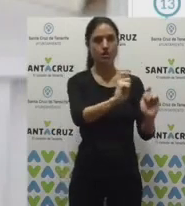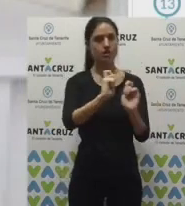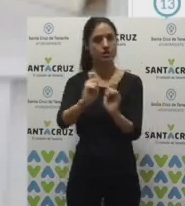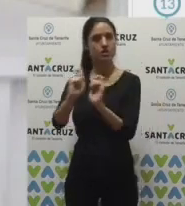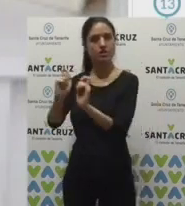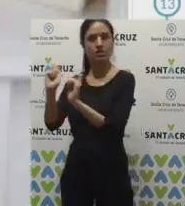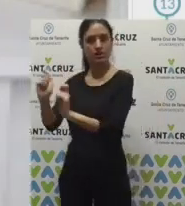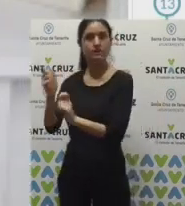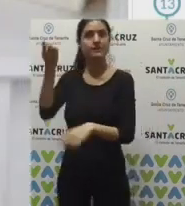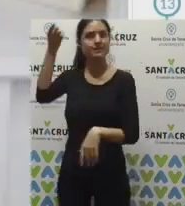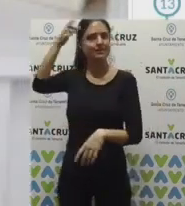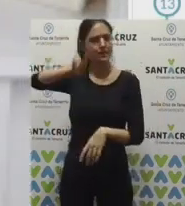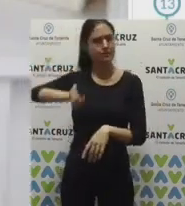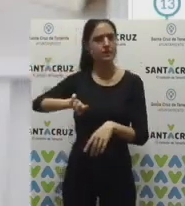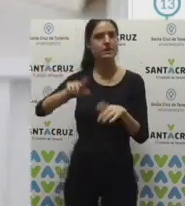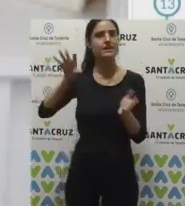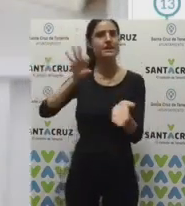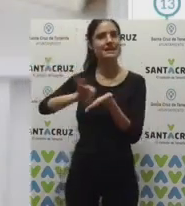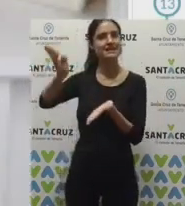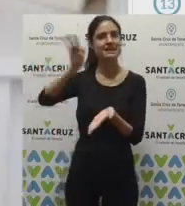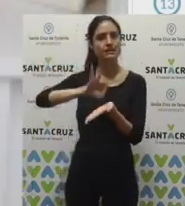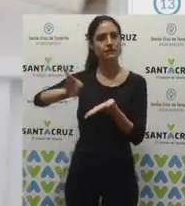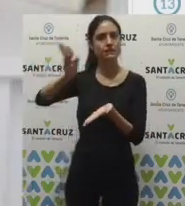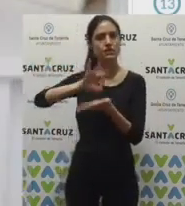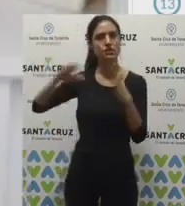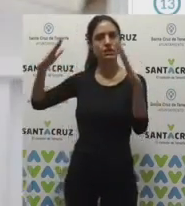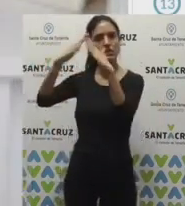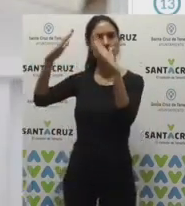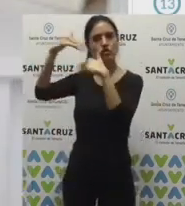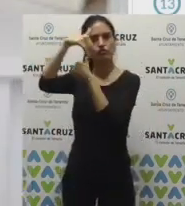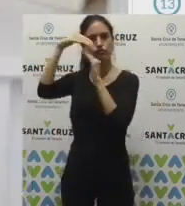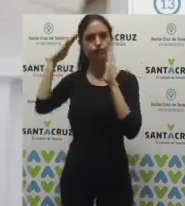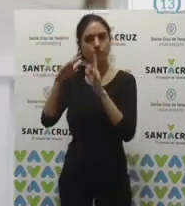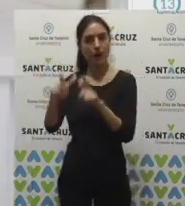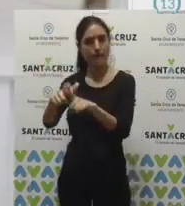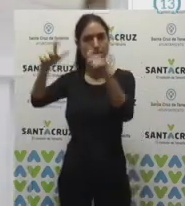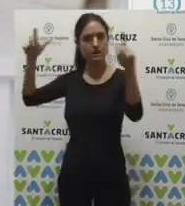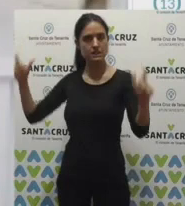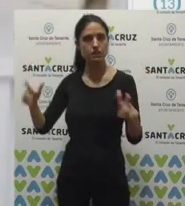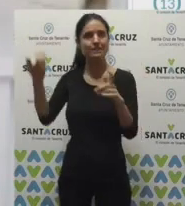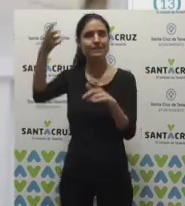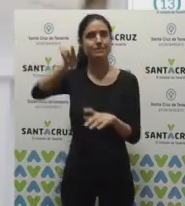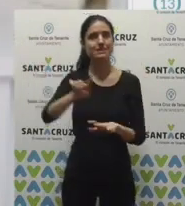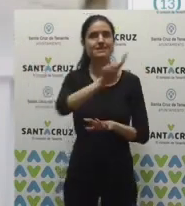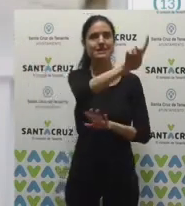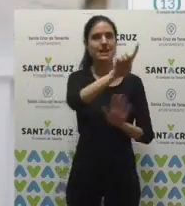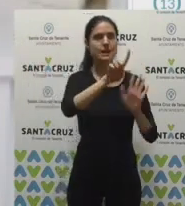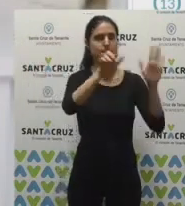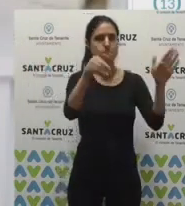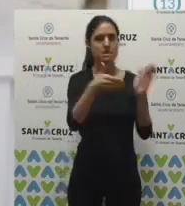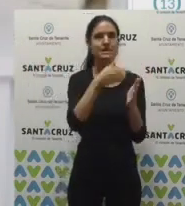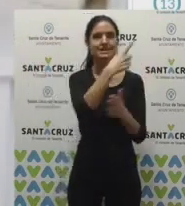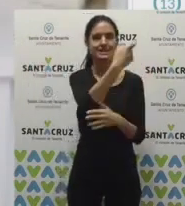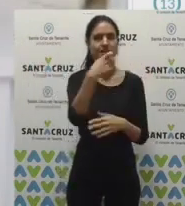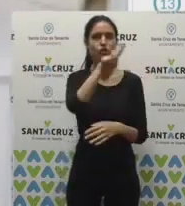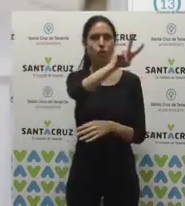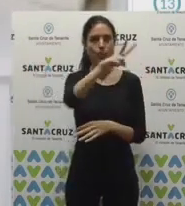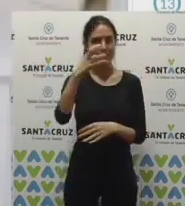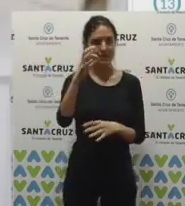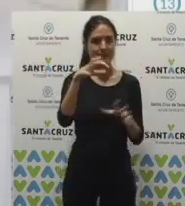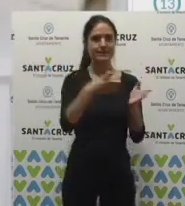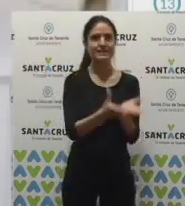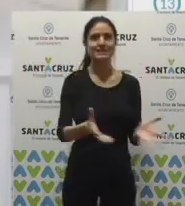ampliación del servicio de ayuda a domicilio a las seis mil 120 cestas de alimentos a la farmacia y alimenta y